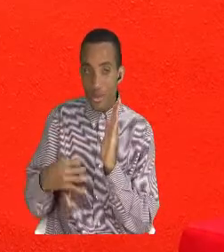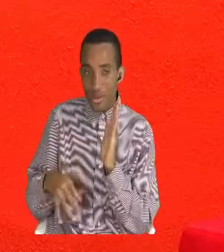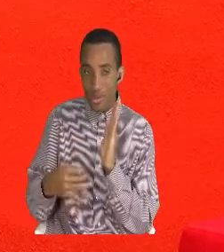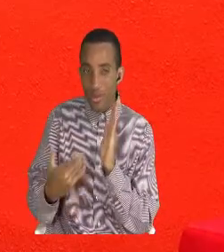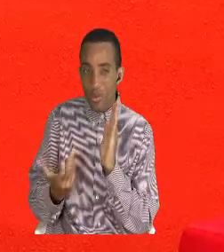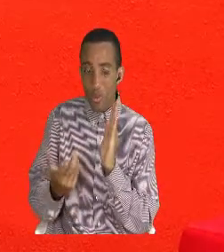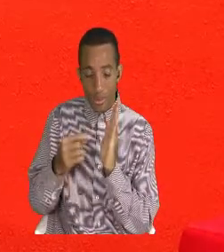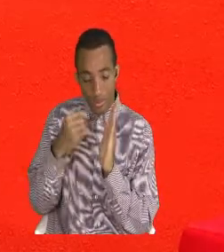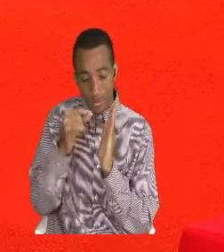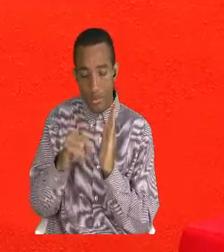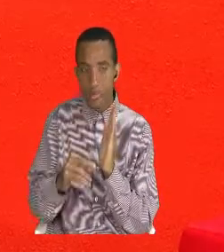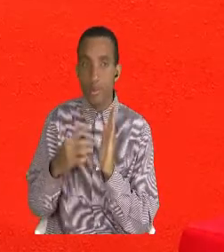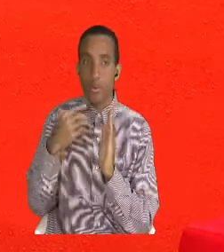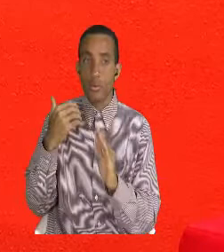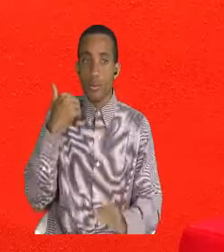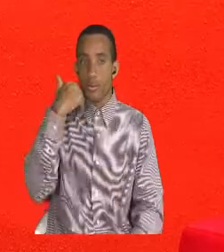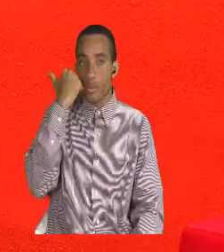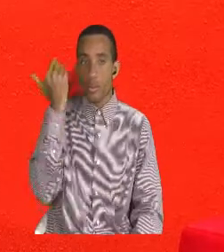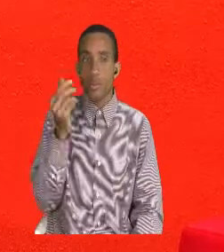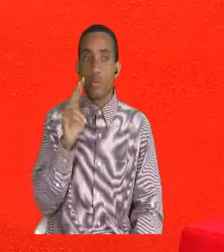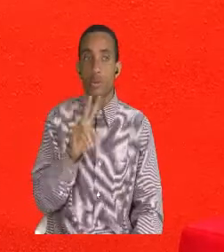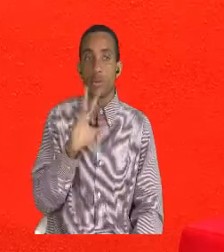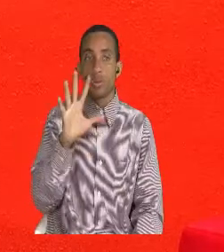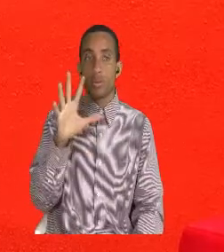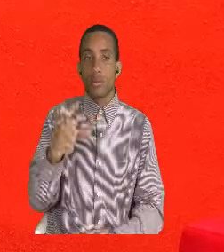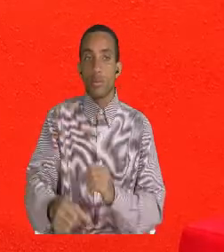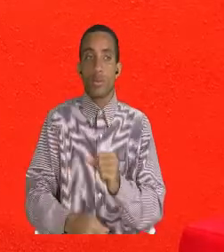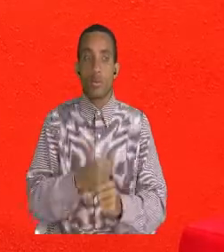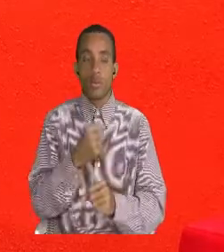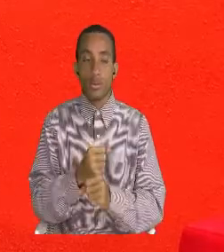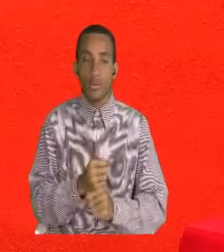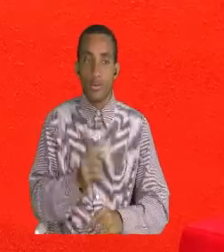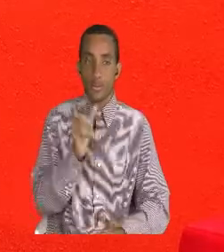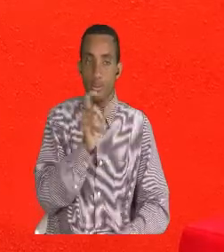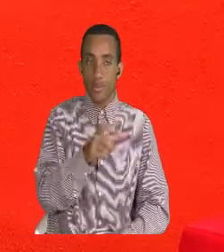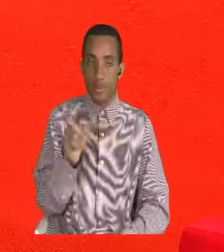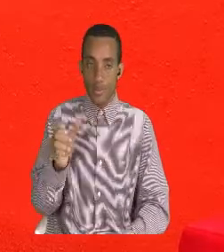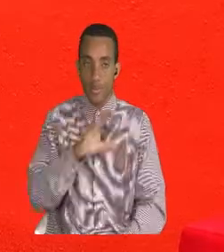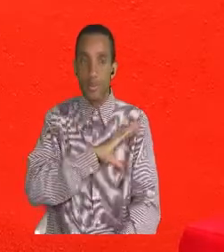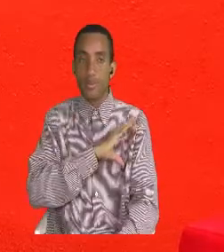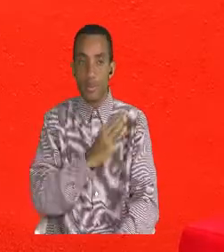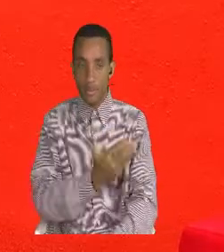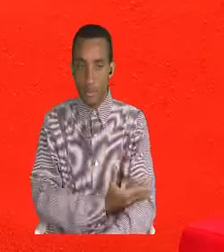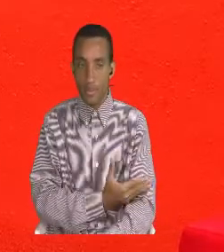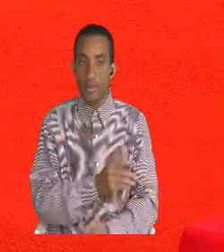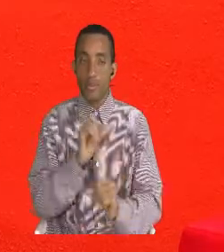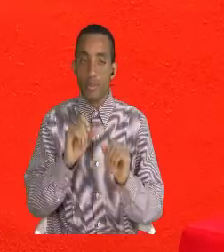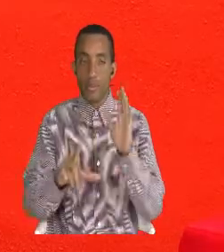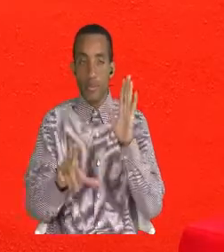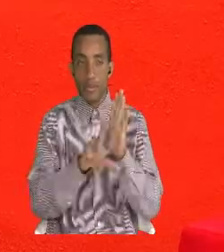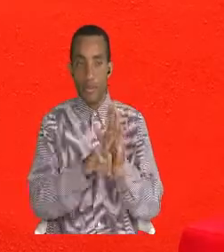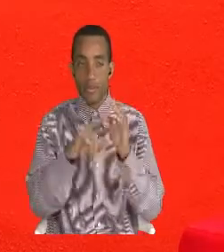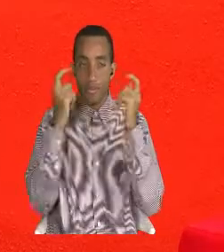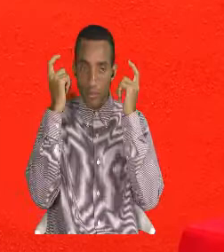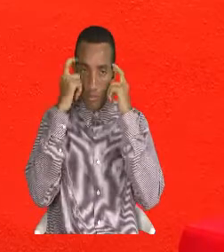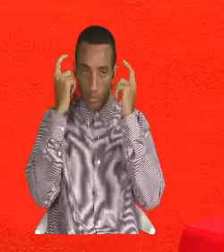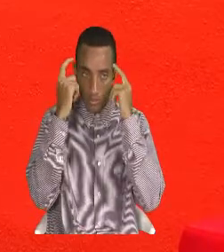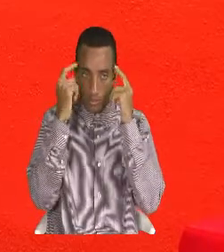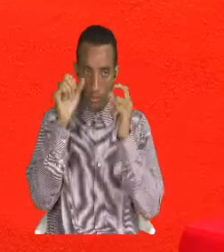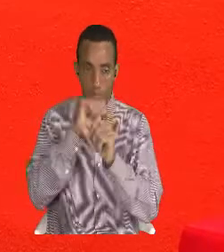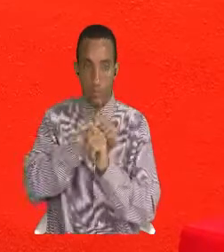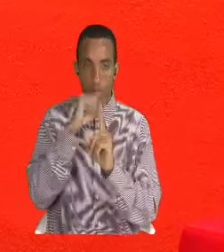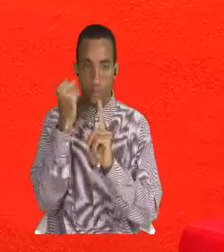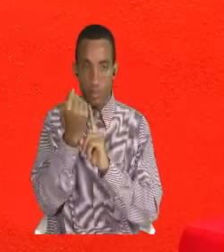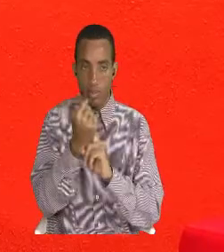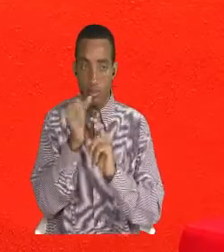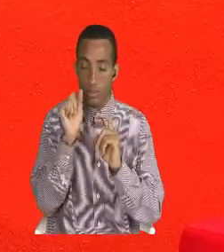son ser mayor de 25 años, ser personas capaces legalmente, mentalmente, socialmente para